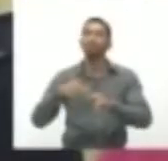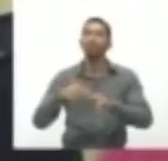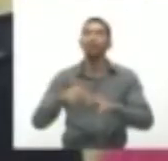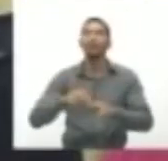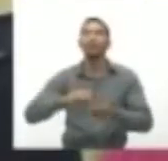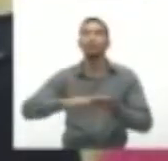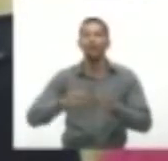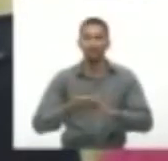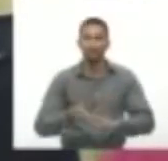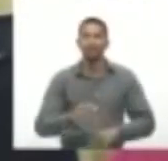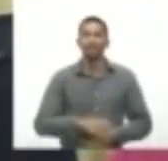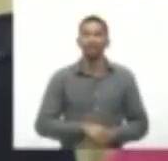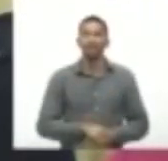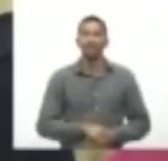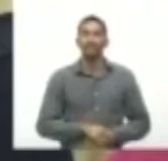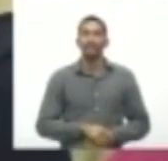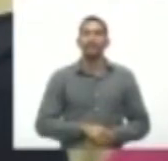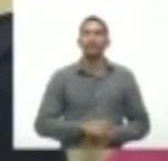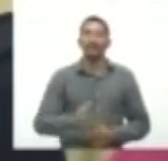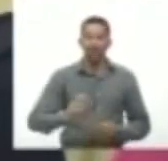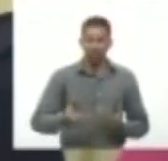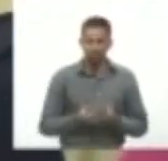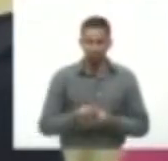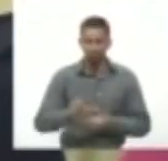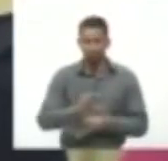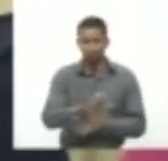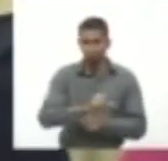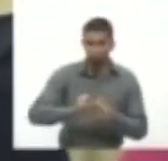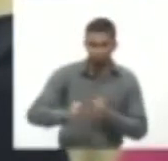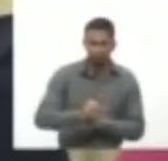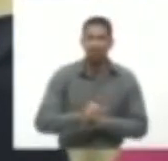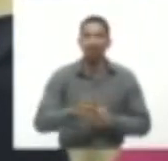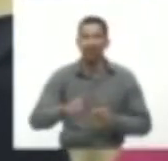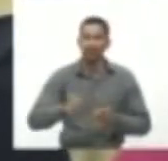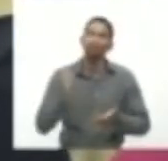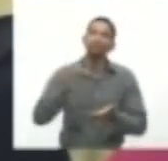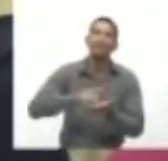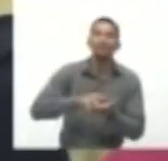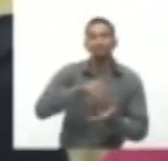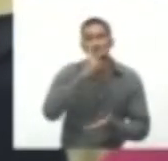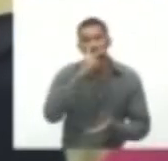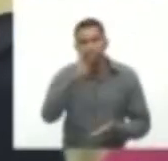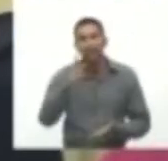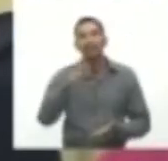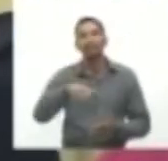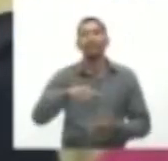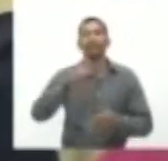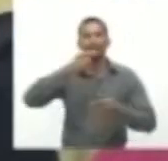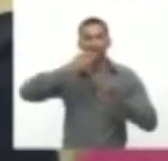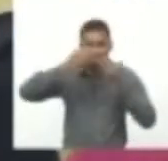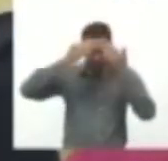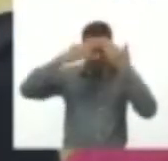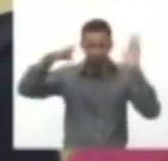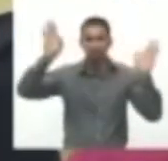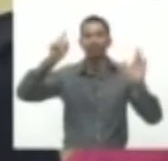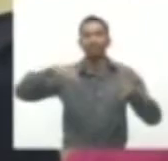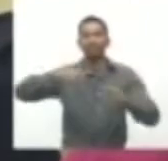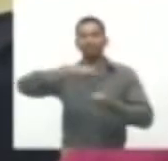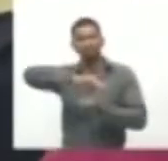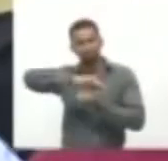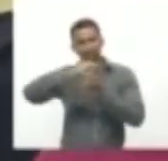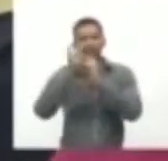de la sociedad en la construcción de la paz, democracia para la paz, transformaciones para la paz. Y entonces